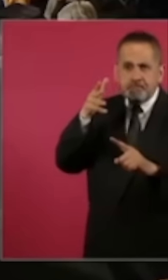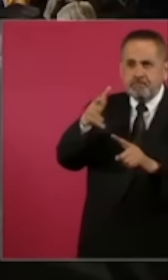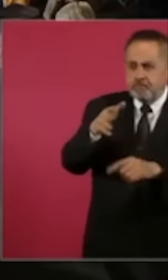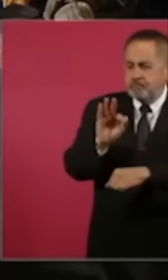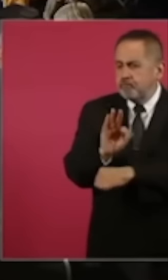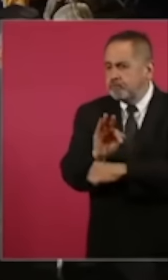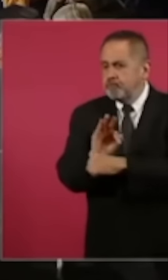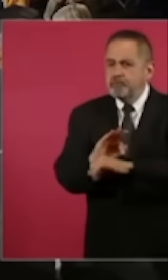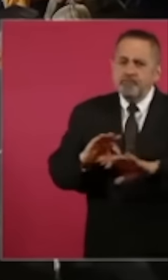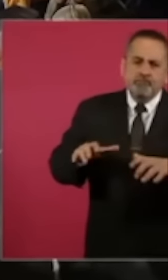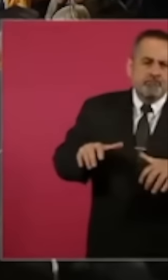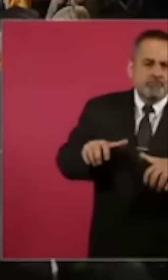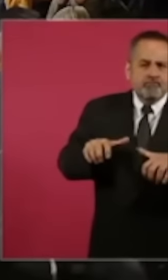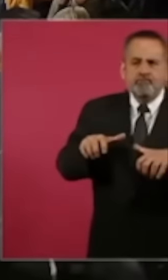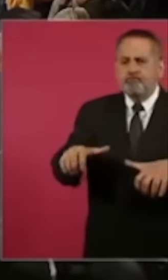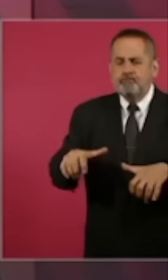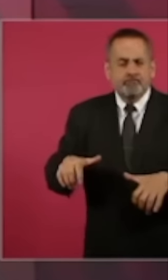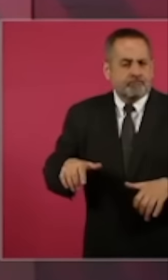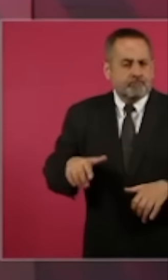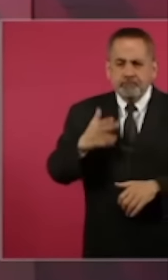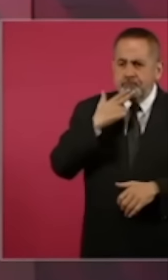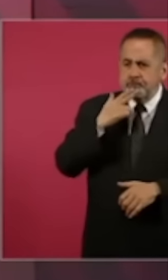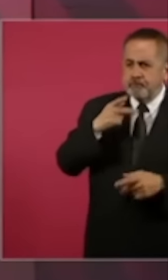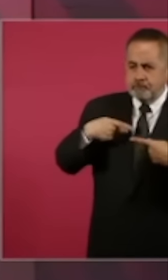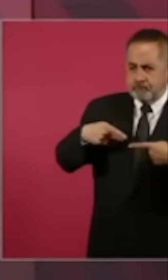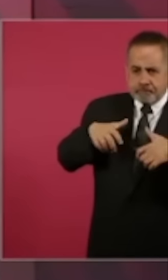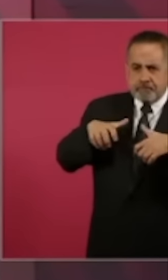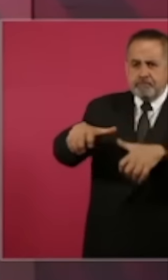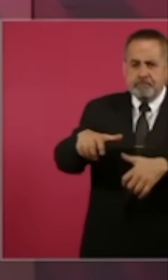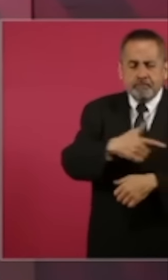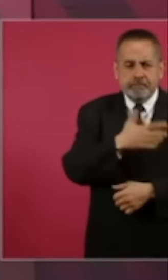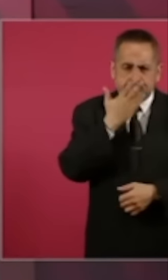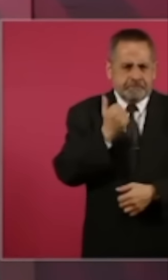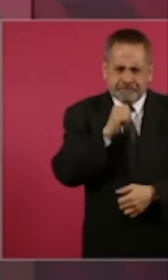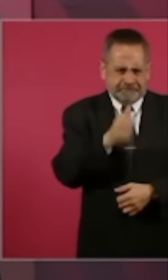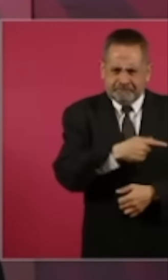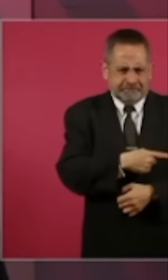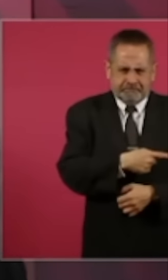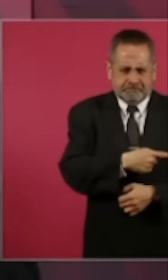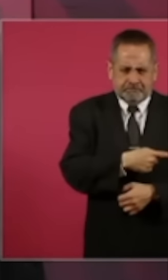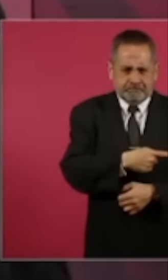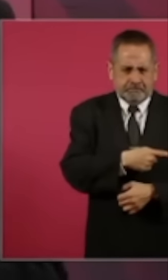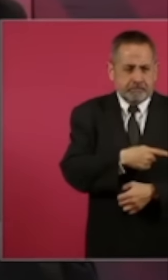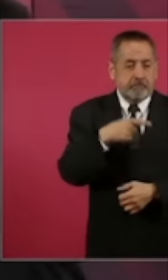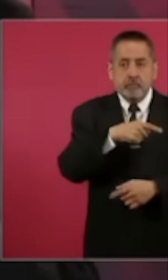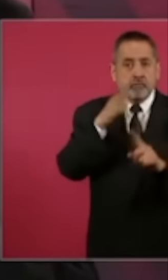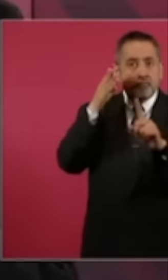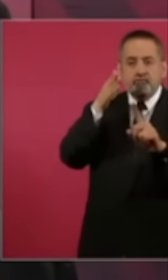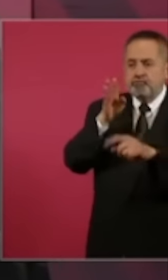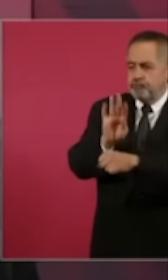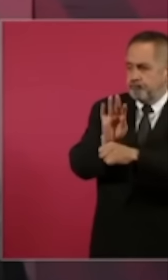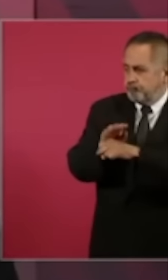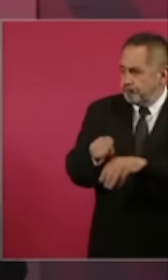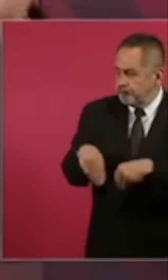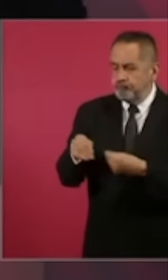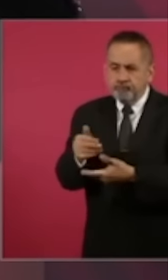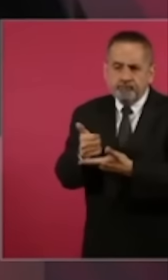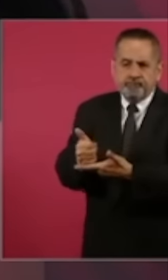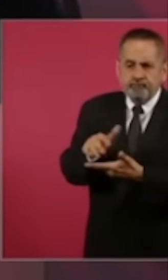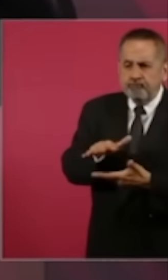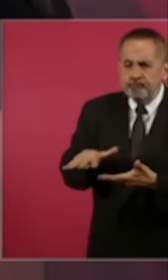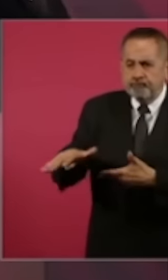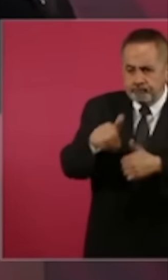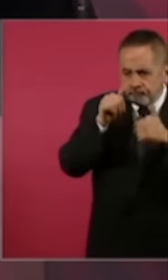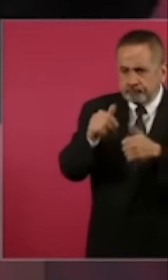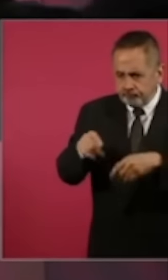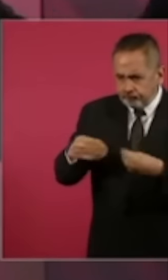de beneficio al pueblo. Su objetivo no es el que se